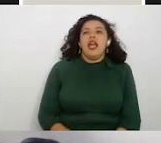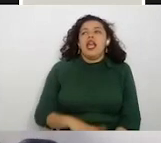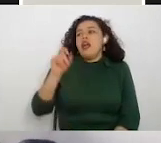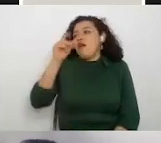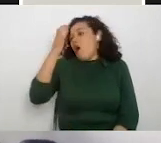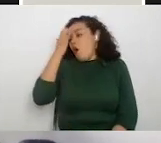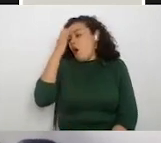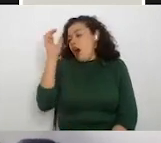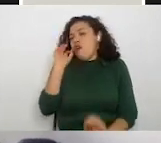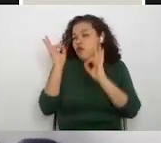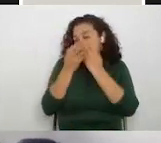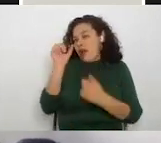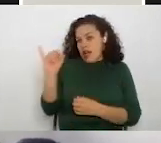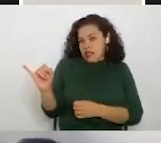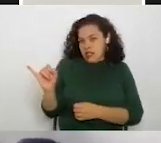no